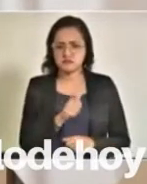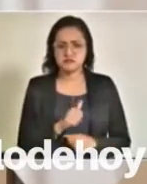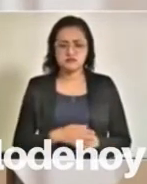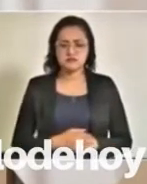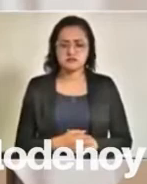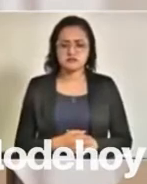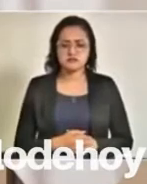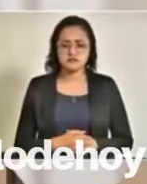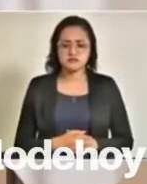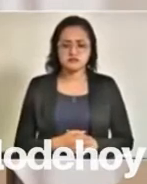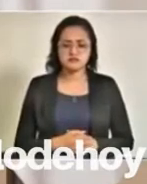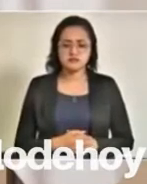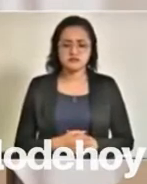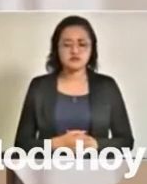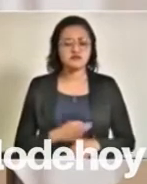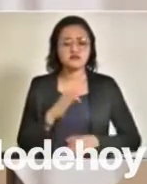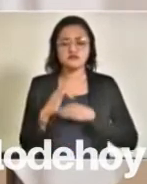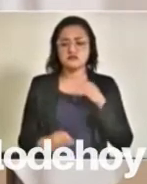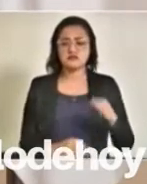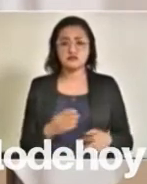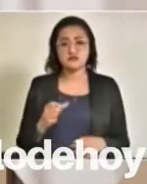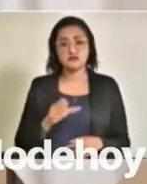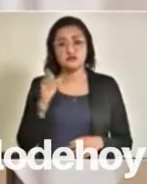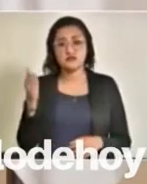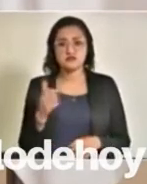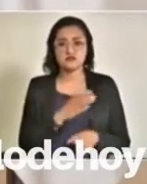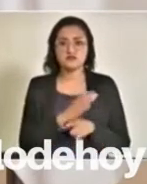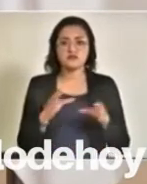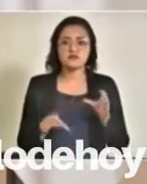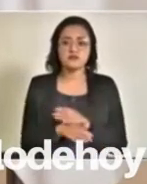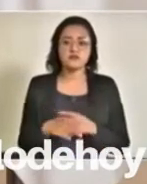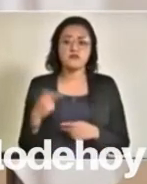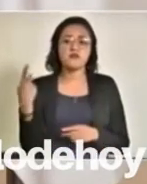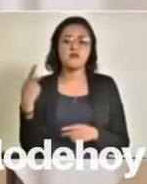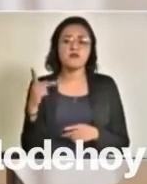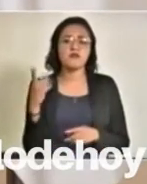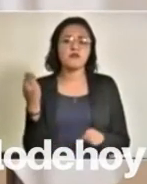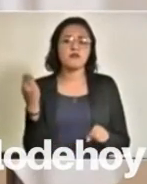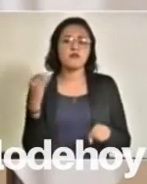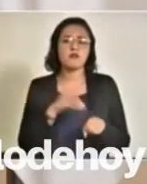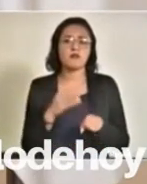todo lo demás fue versión periodística